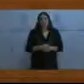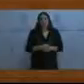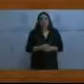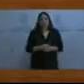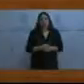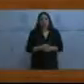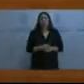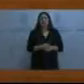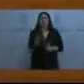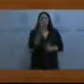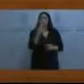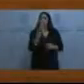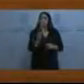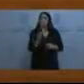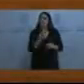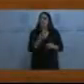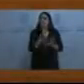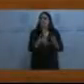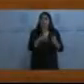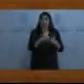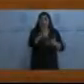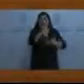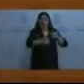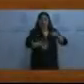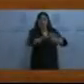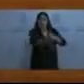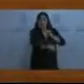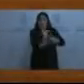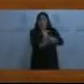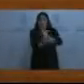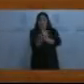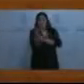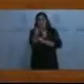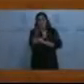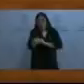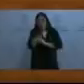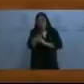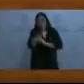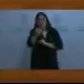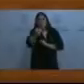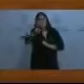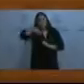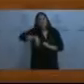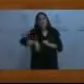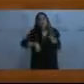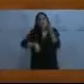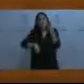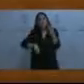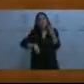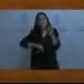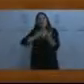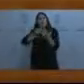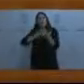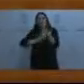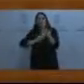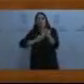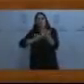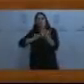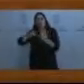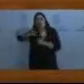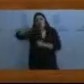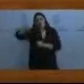Por cierto, mientras sacan y no sacan OPEs, este y otros 3 profesionales mencionados han sido contratados en León. Lo digo para que lo